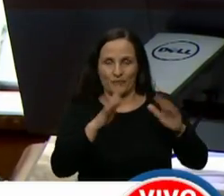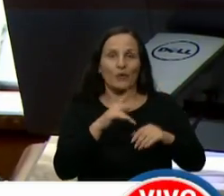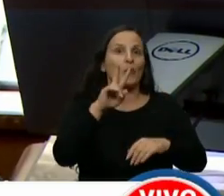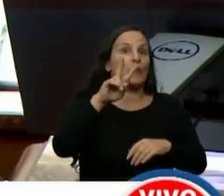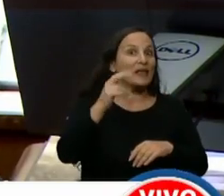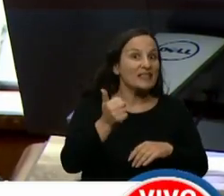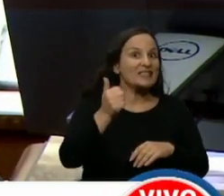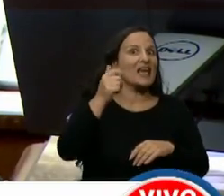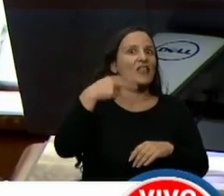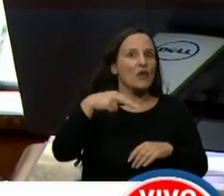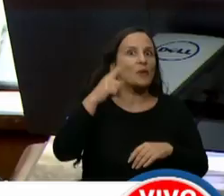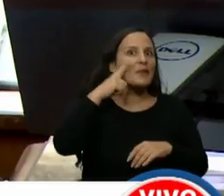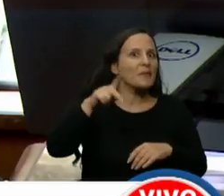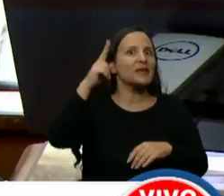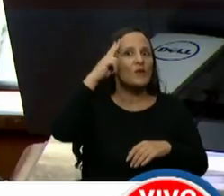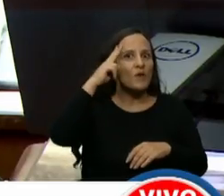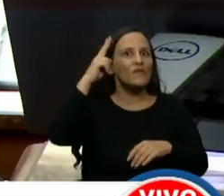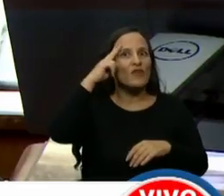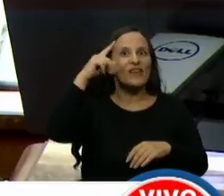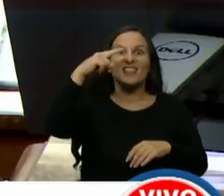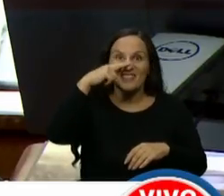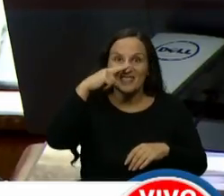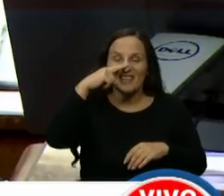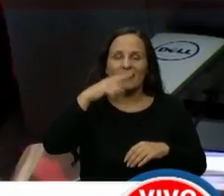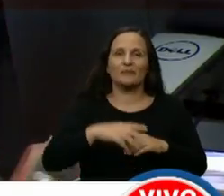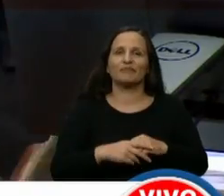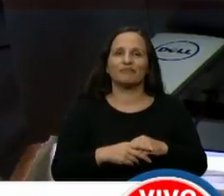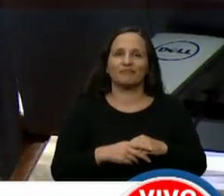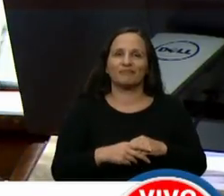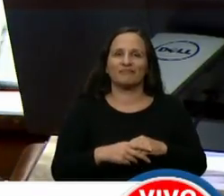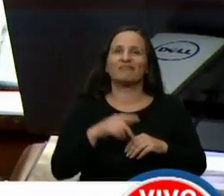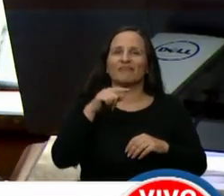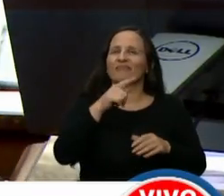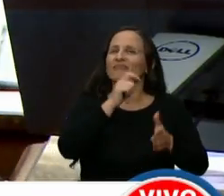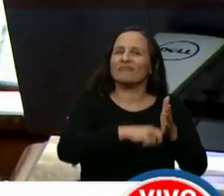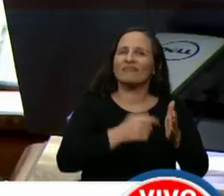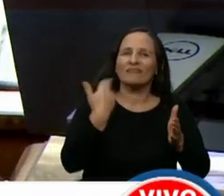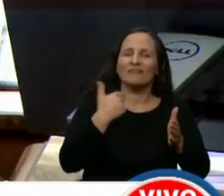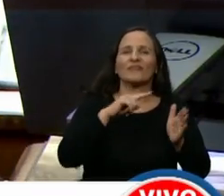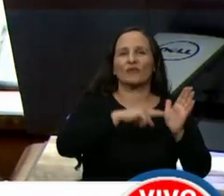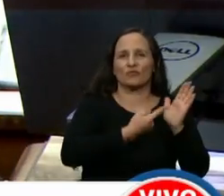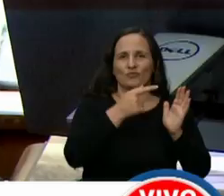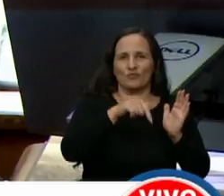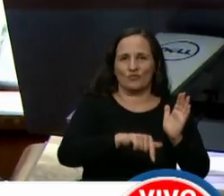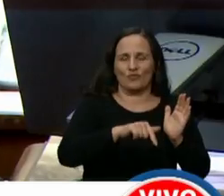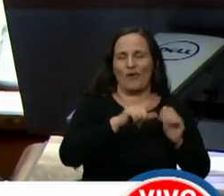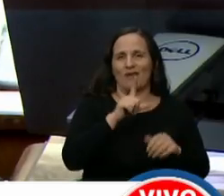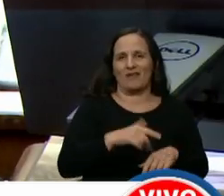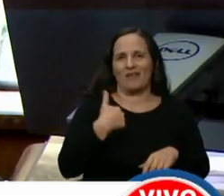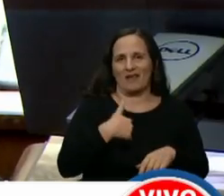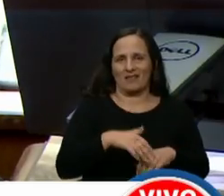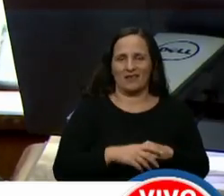de 1997 suscripto en la ciudad autónoma de buenos aires república argentina